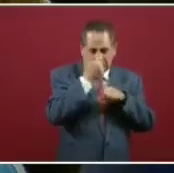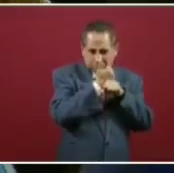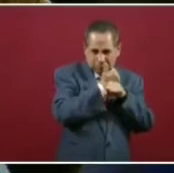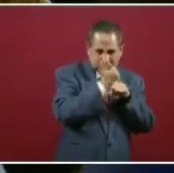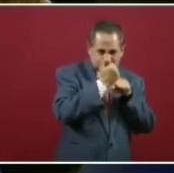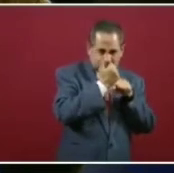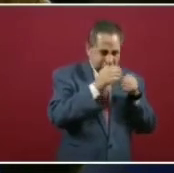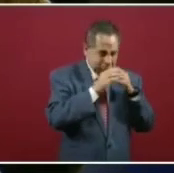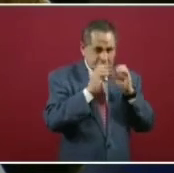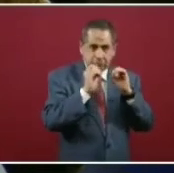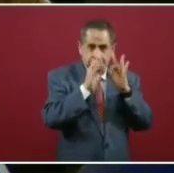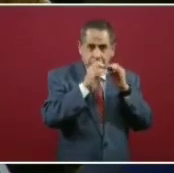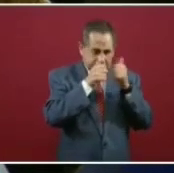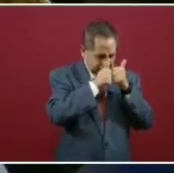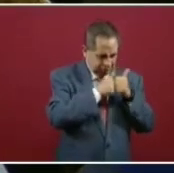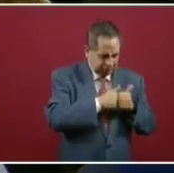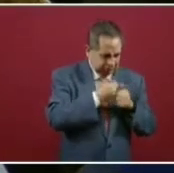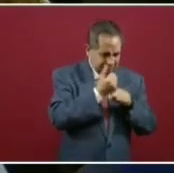burócrata,